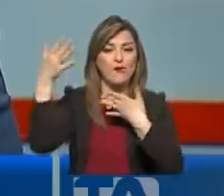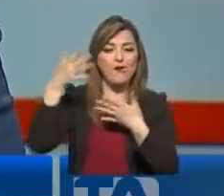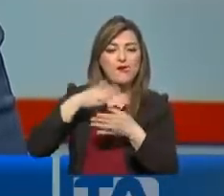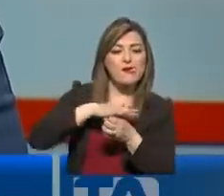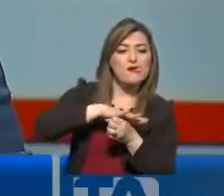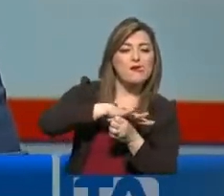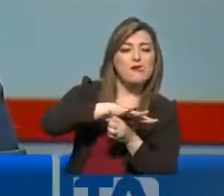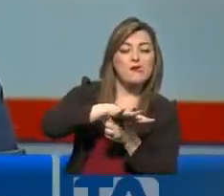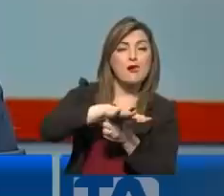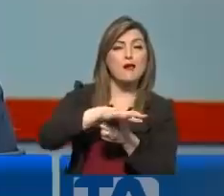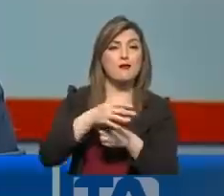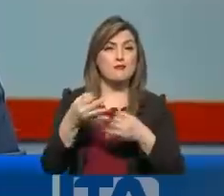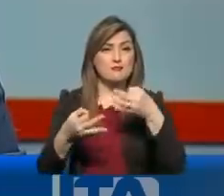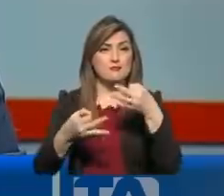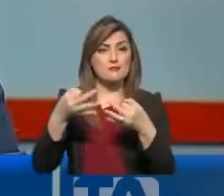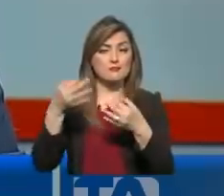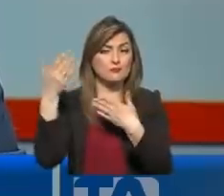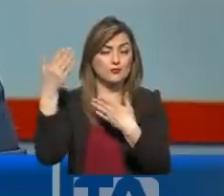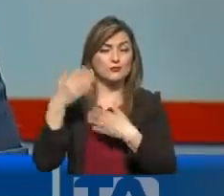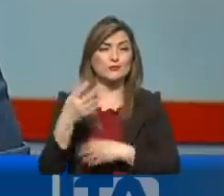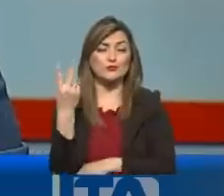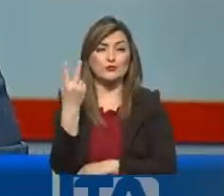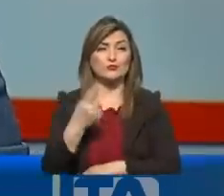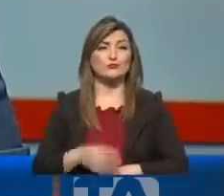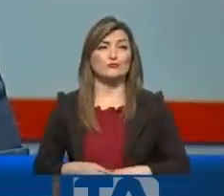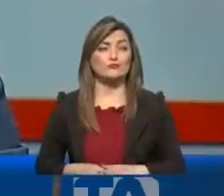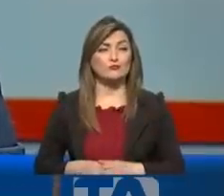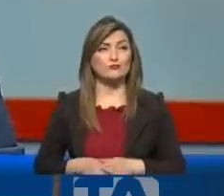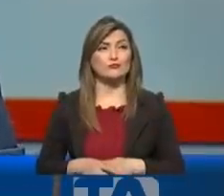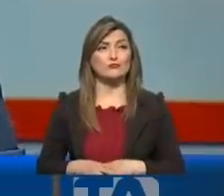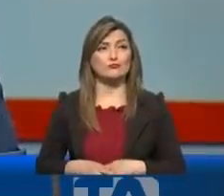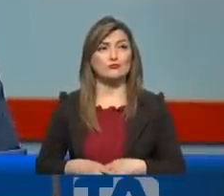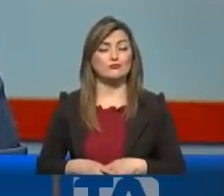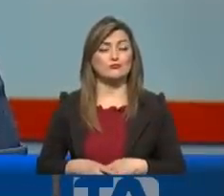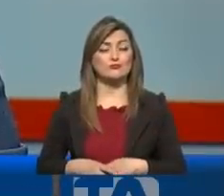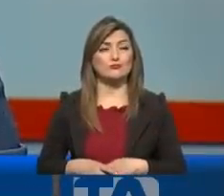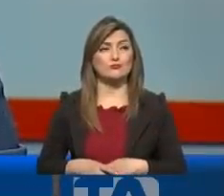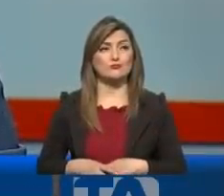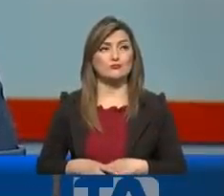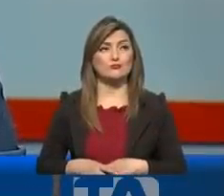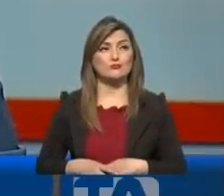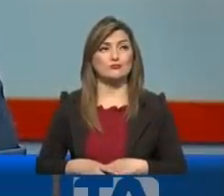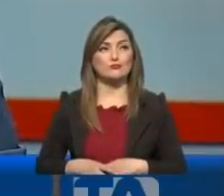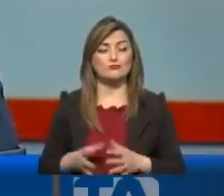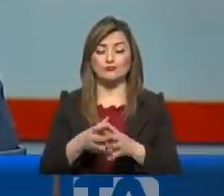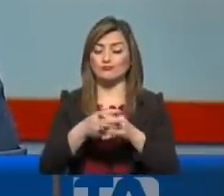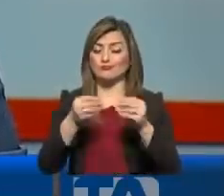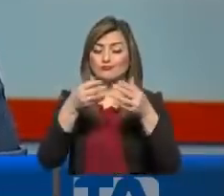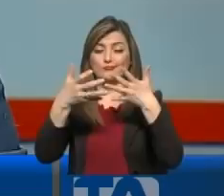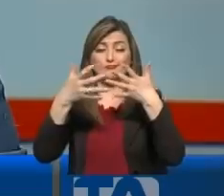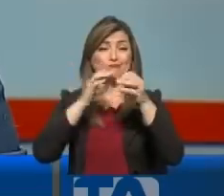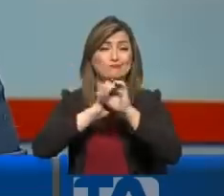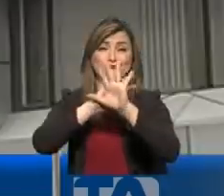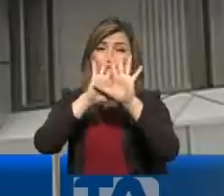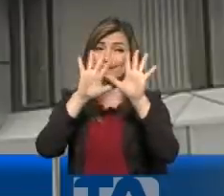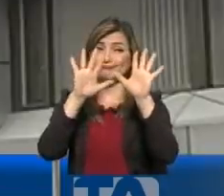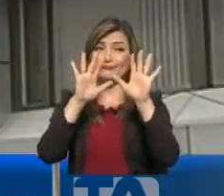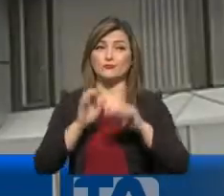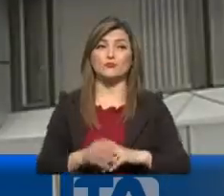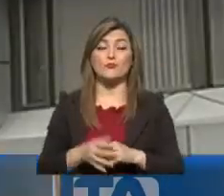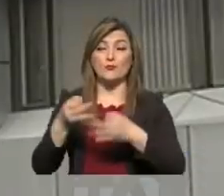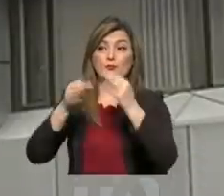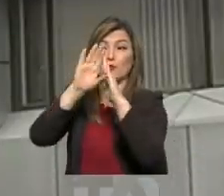la judicialización de la política. Eso tenemos que superarlo con transparencia, no queda alternativa. La